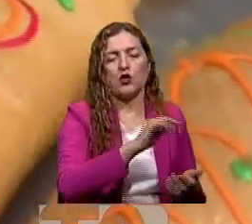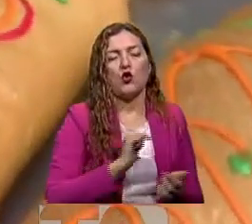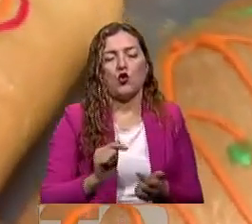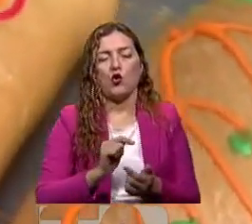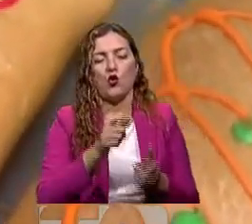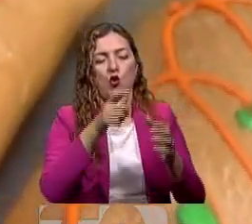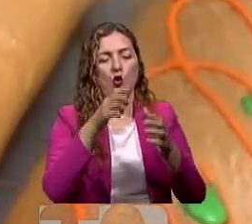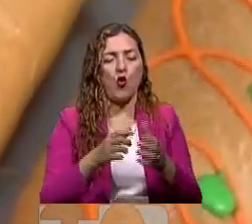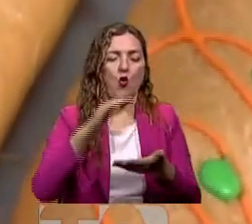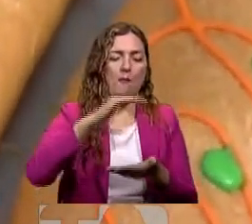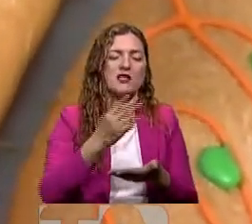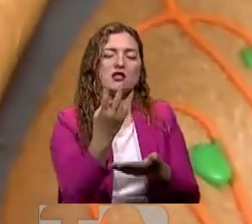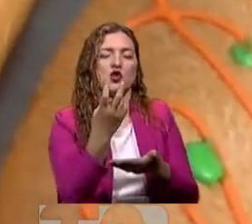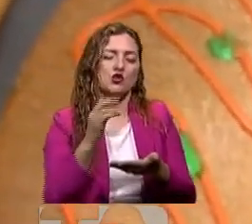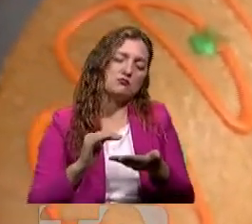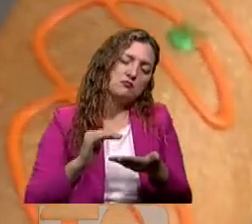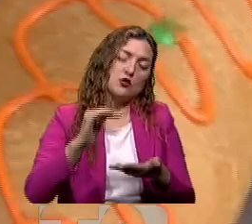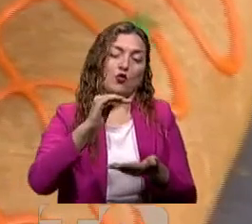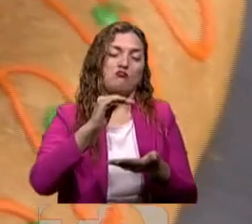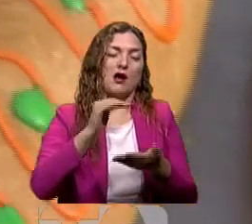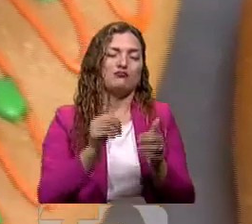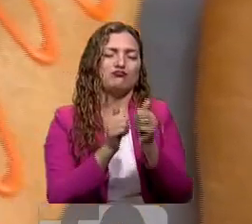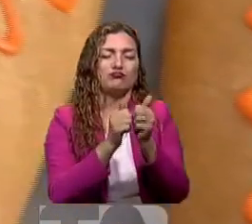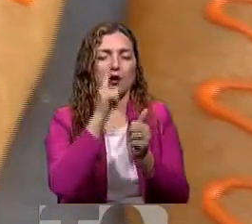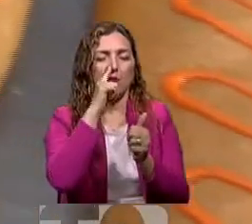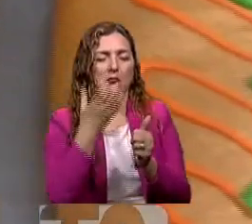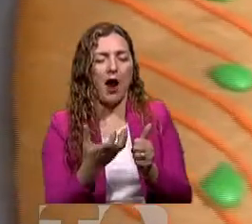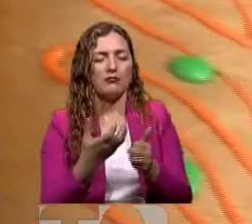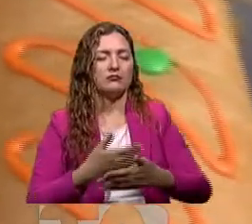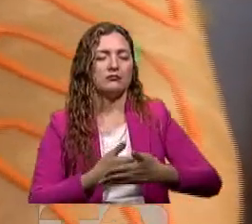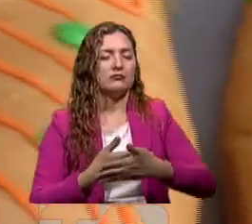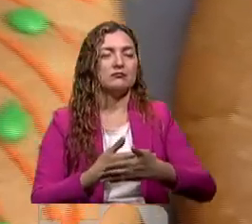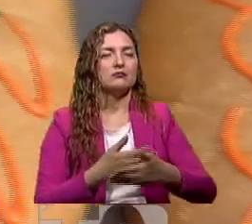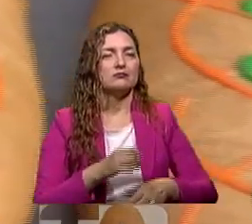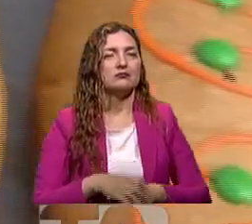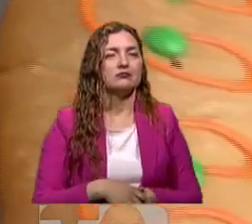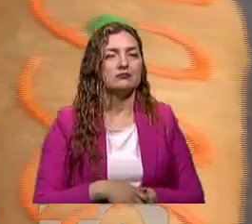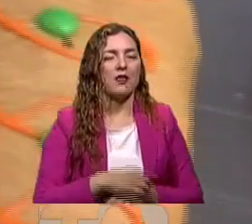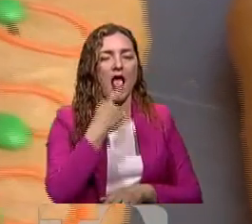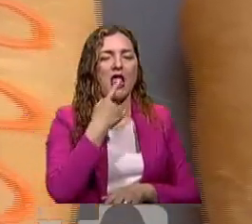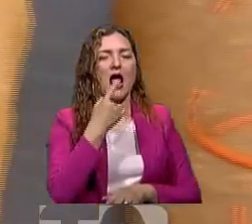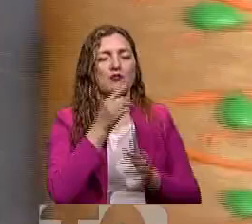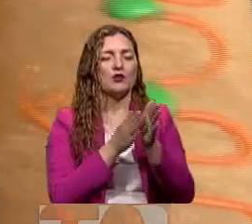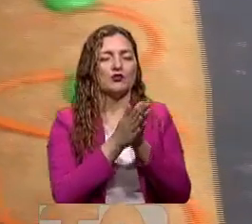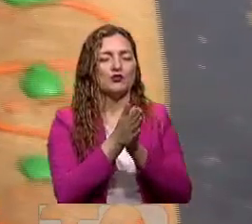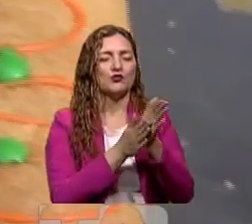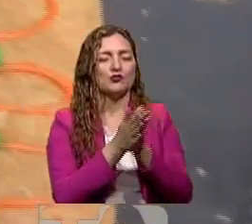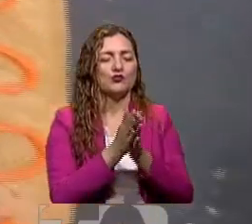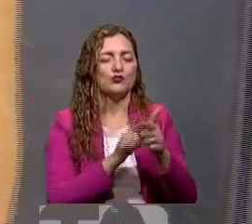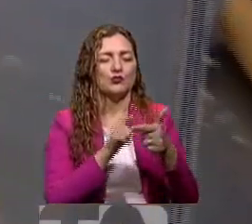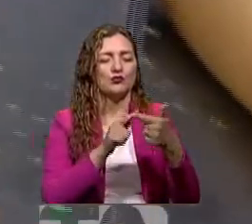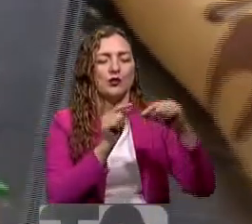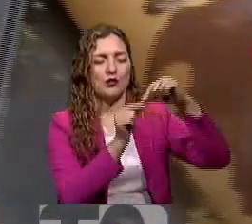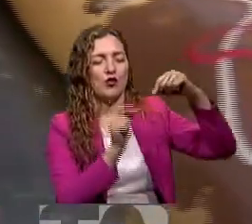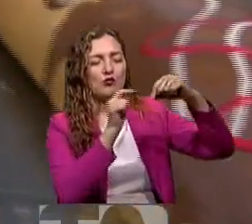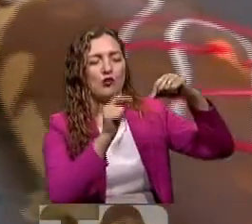el vaso de 12 onzas, acompañado de su guaguita de pan con sabor a chocolate. Tenemos